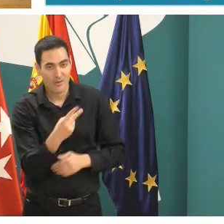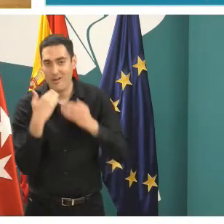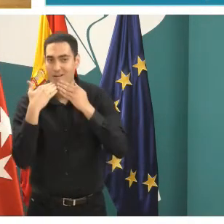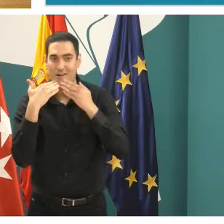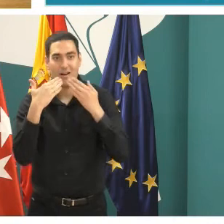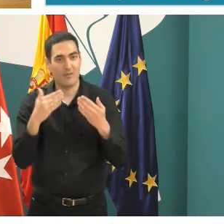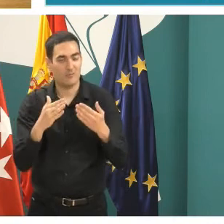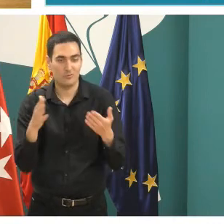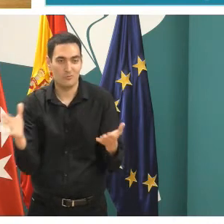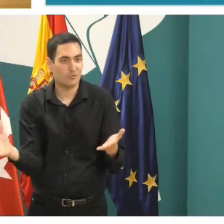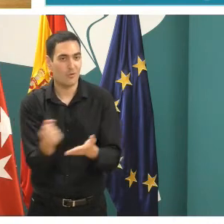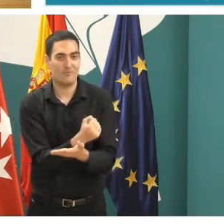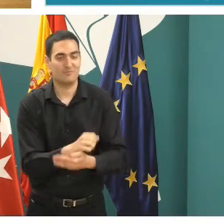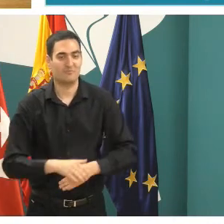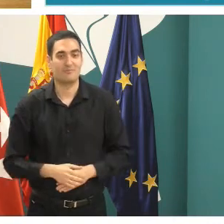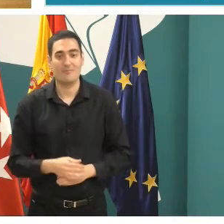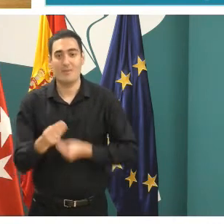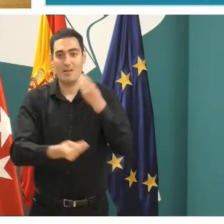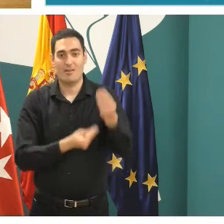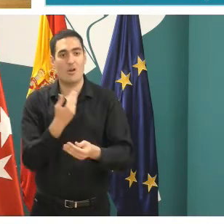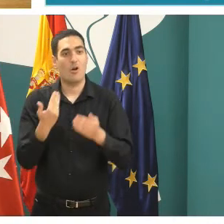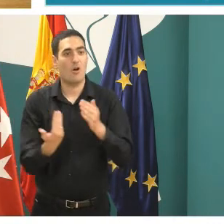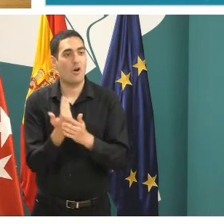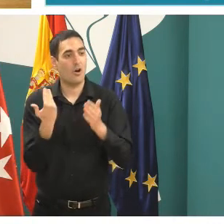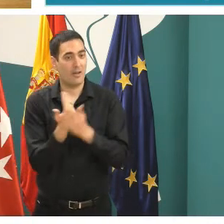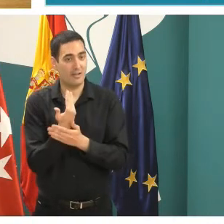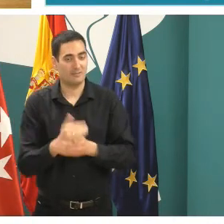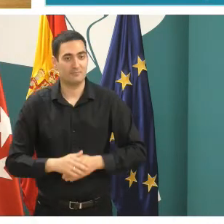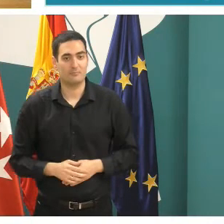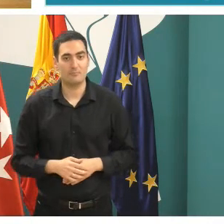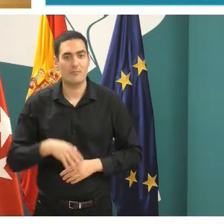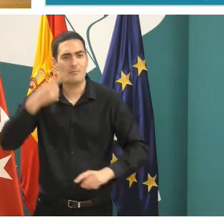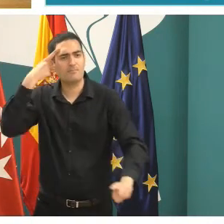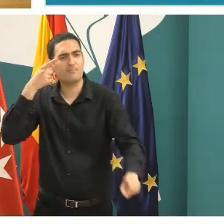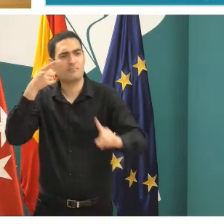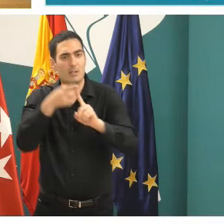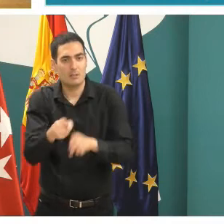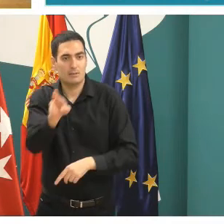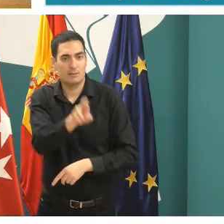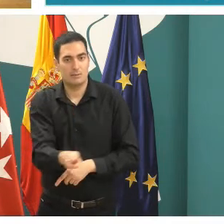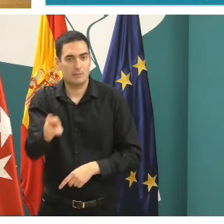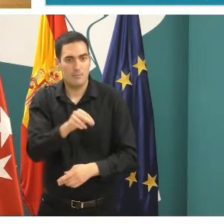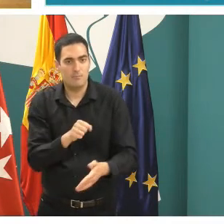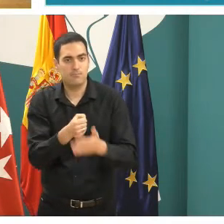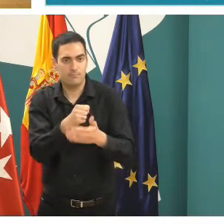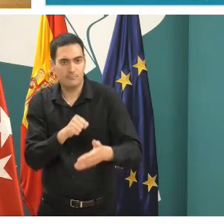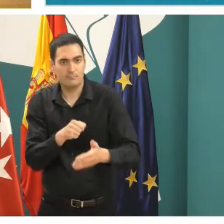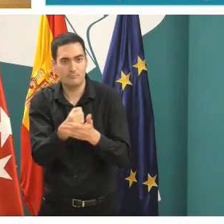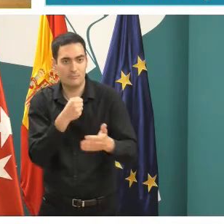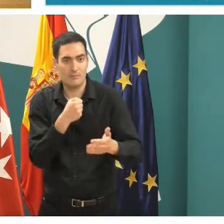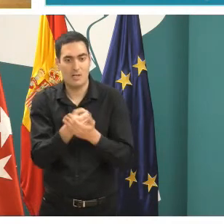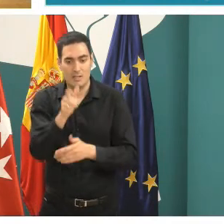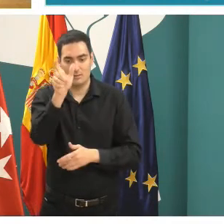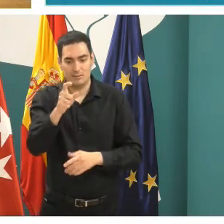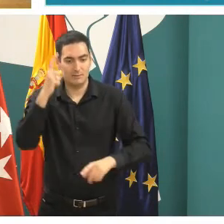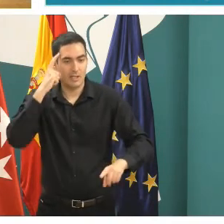que habéis hecho. Y bueno, con la realización de estas jornadas se pretende reivindicar y remarcar la importancia de la labor del psicólogo